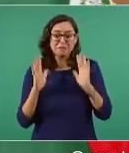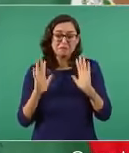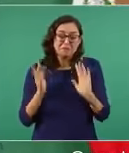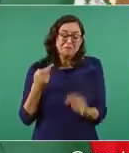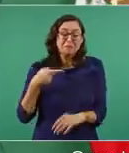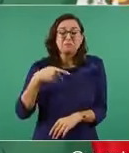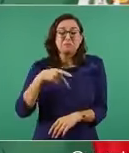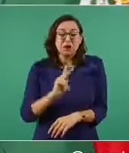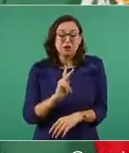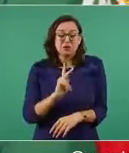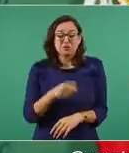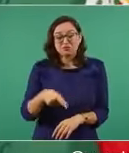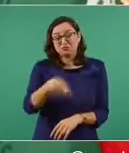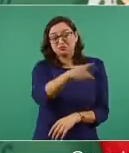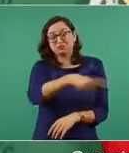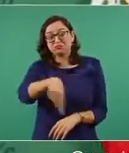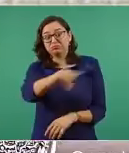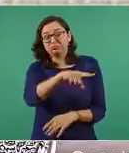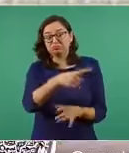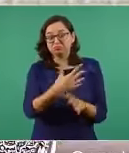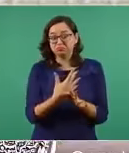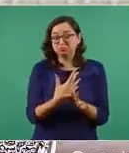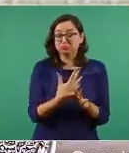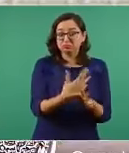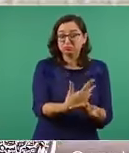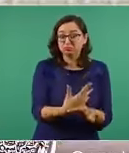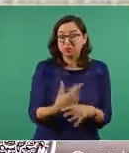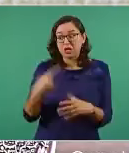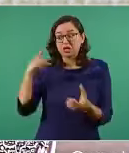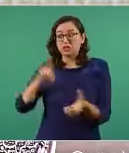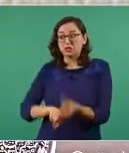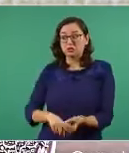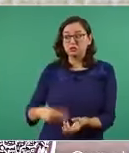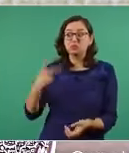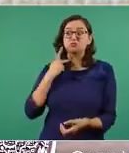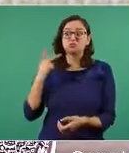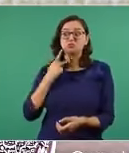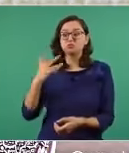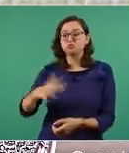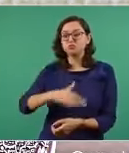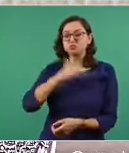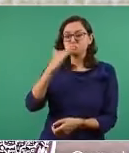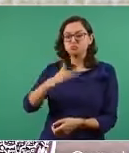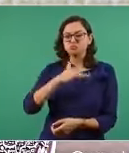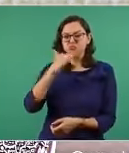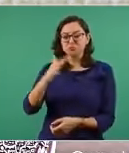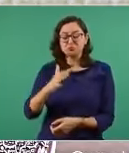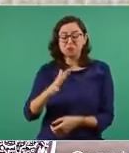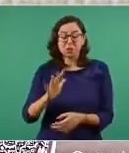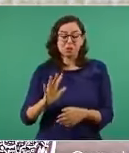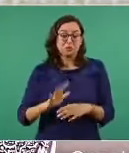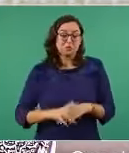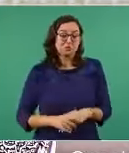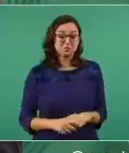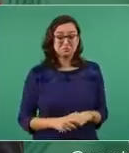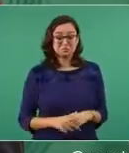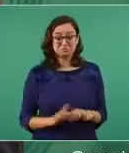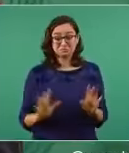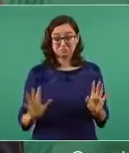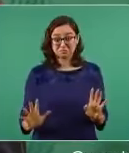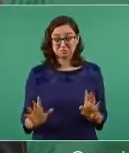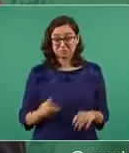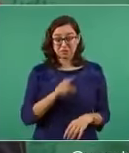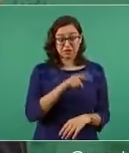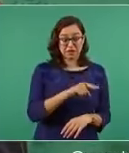la información sobre este nuevo video, pues fue un trato personal